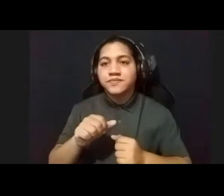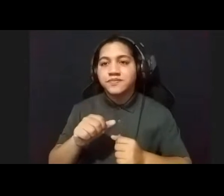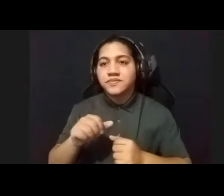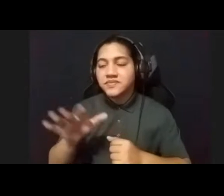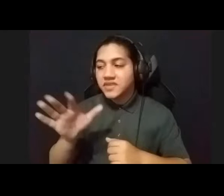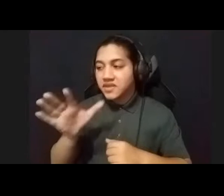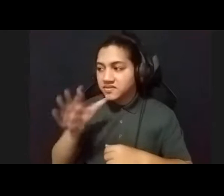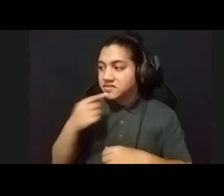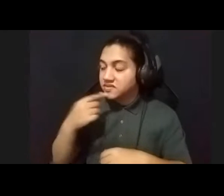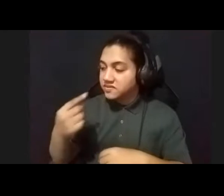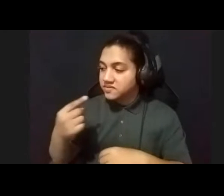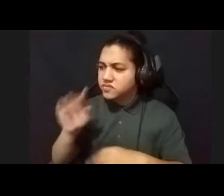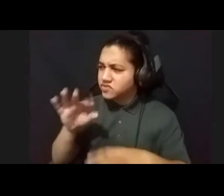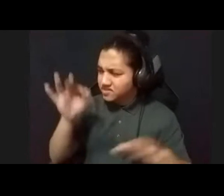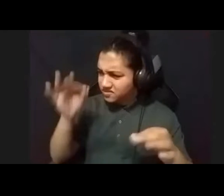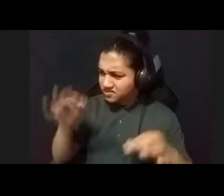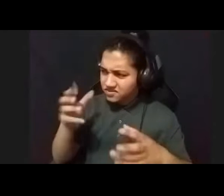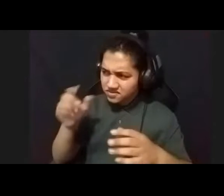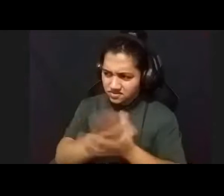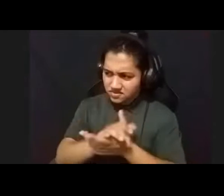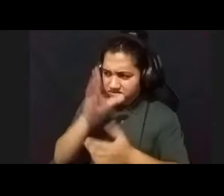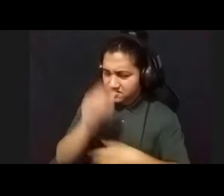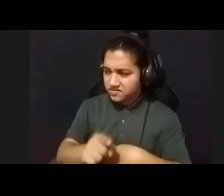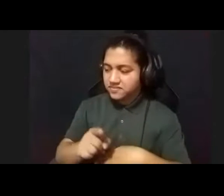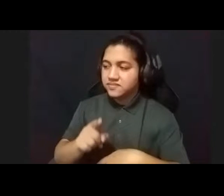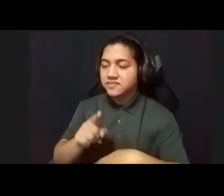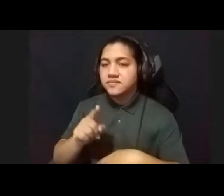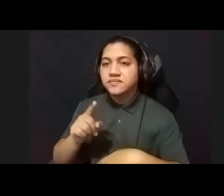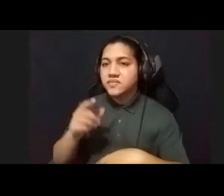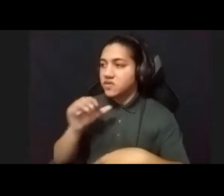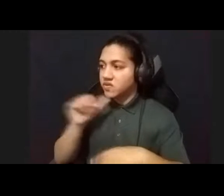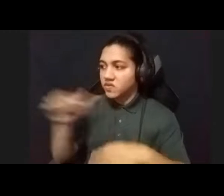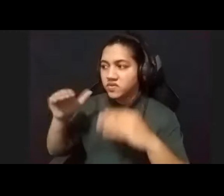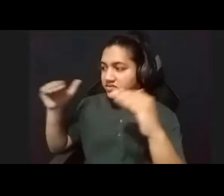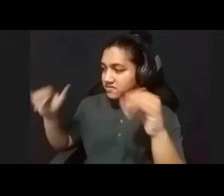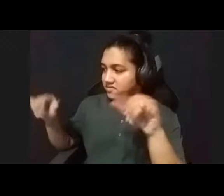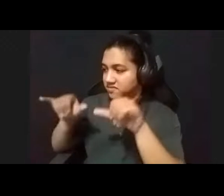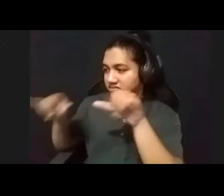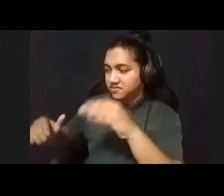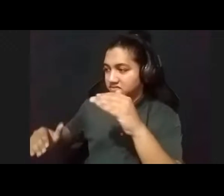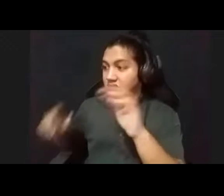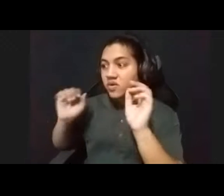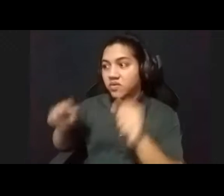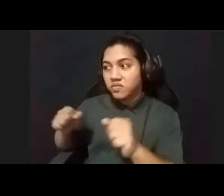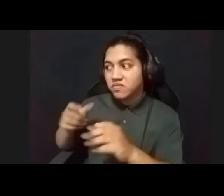le dice: ¿tú estás segura que te quieres casar con él? Él no es de tu tamaño. te puede hacer daño.